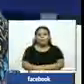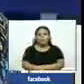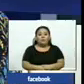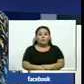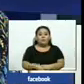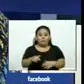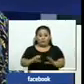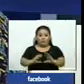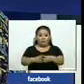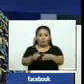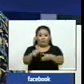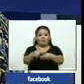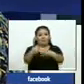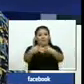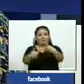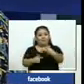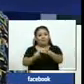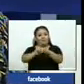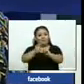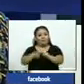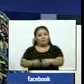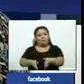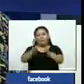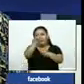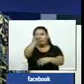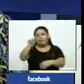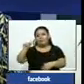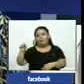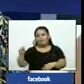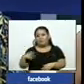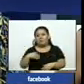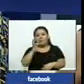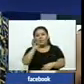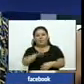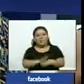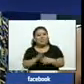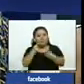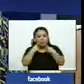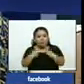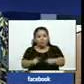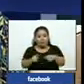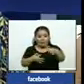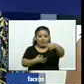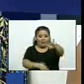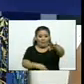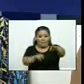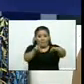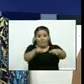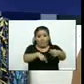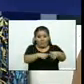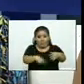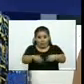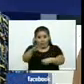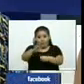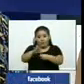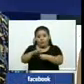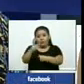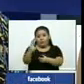Y la Comisión de Reformas Electorales de la Asamblea Legislativa emitió un dictamen que modifica la papeleta de votación para las elecciones de